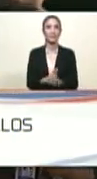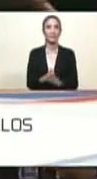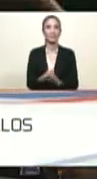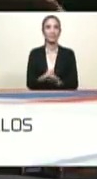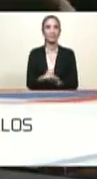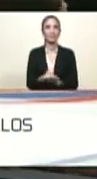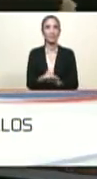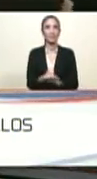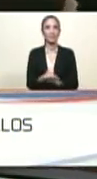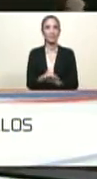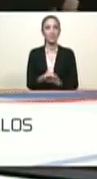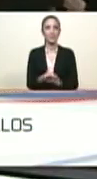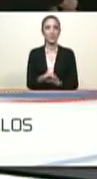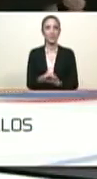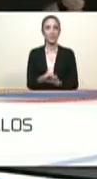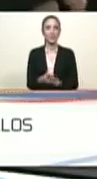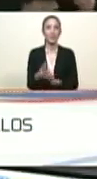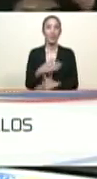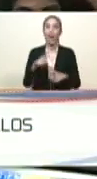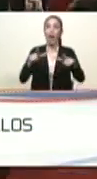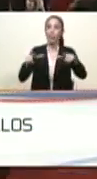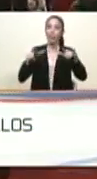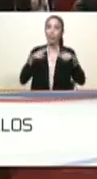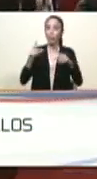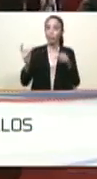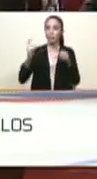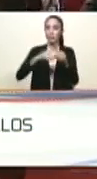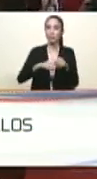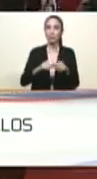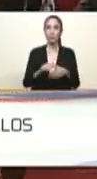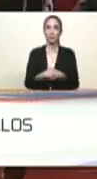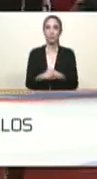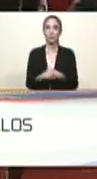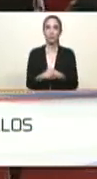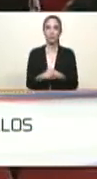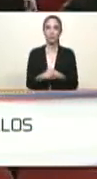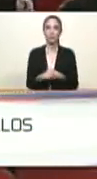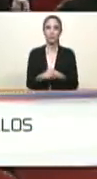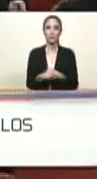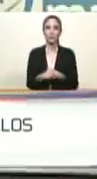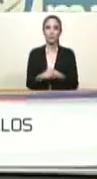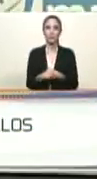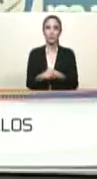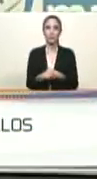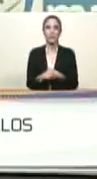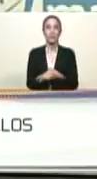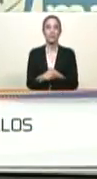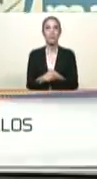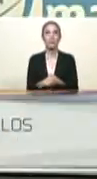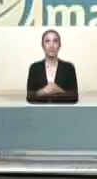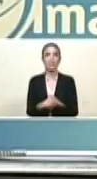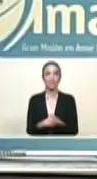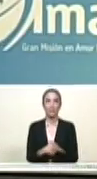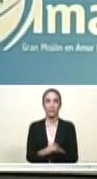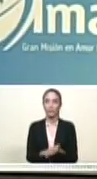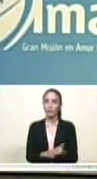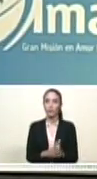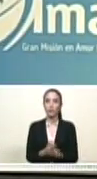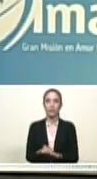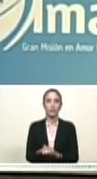el título de incorporación del hogar de la patria